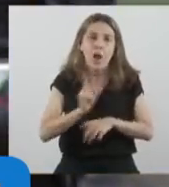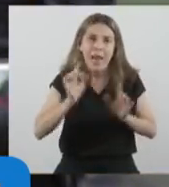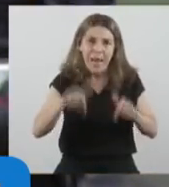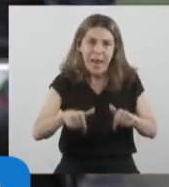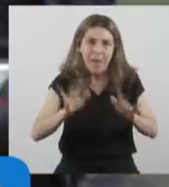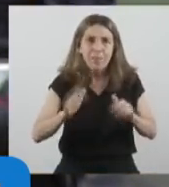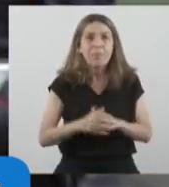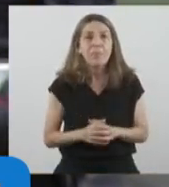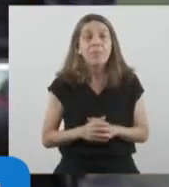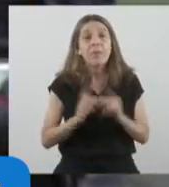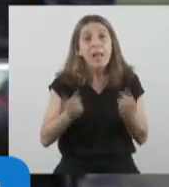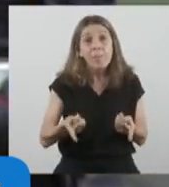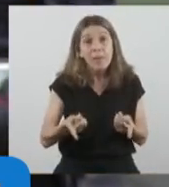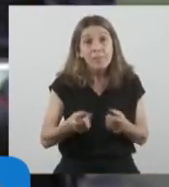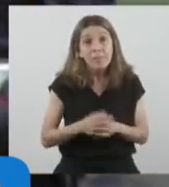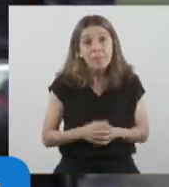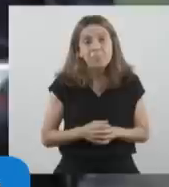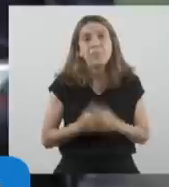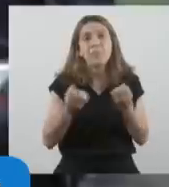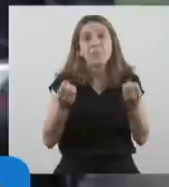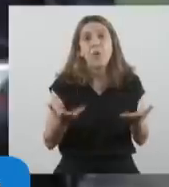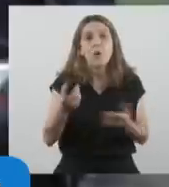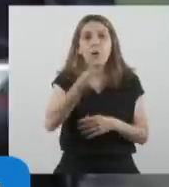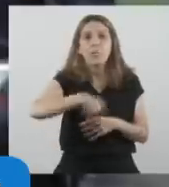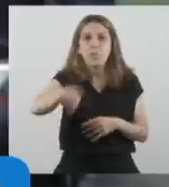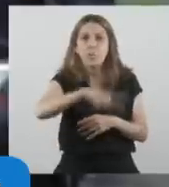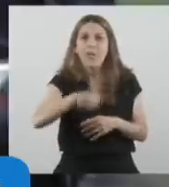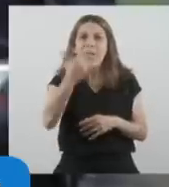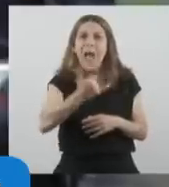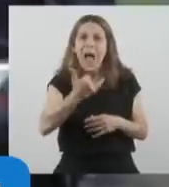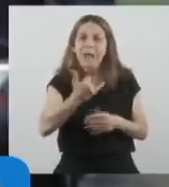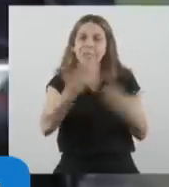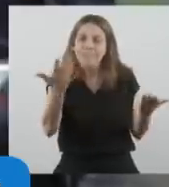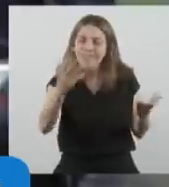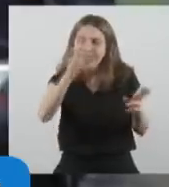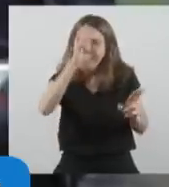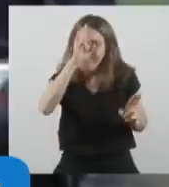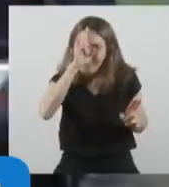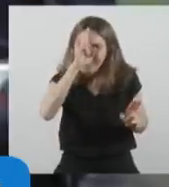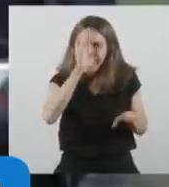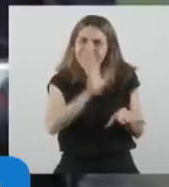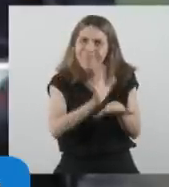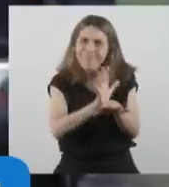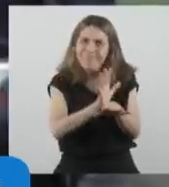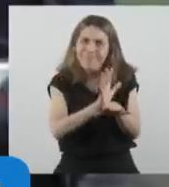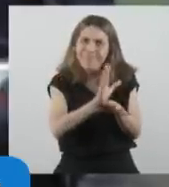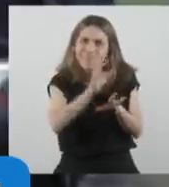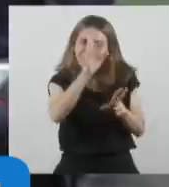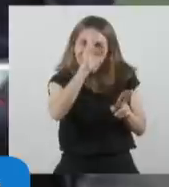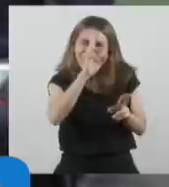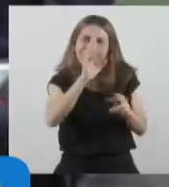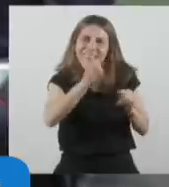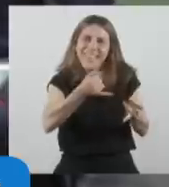y por qué ustedes tuvieron la deferencia de atender a mis ganas de estar presente hoy